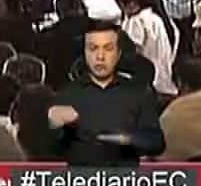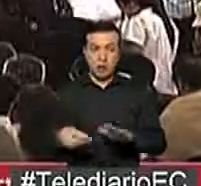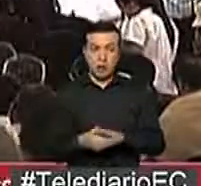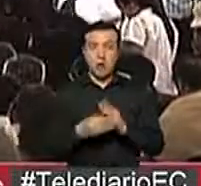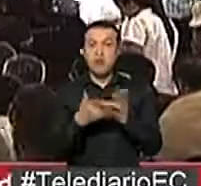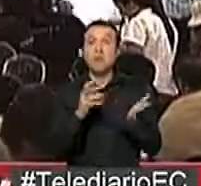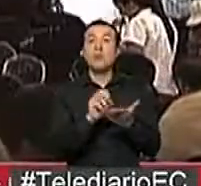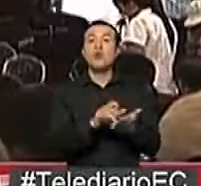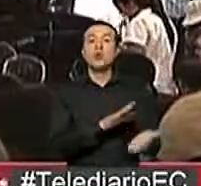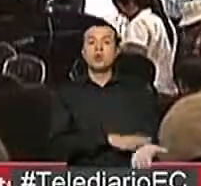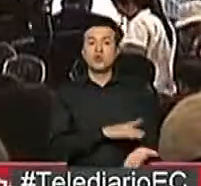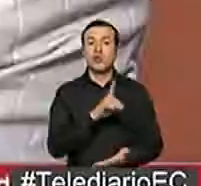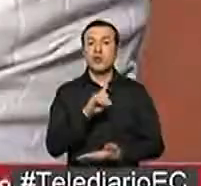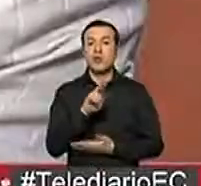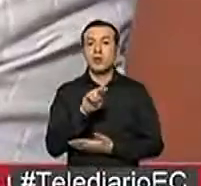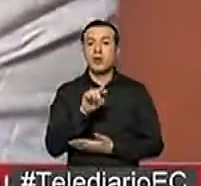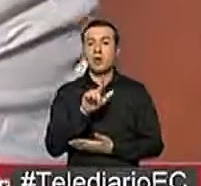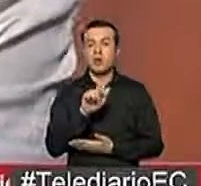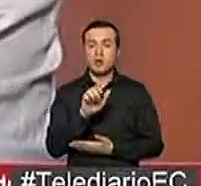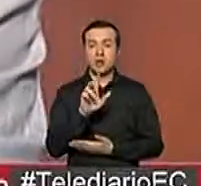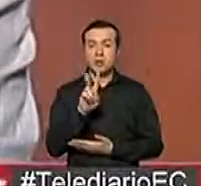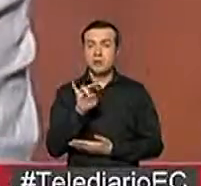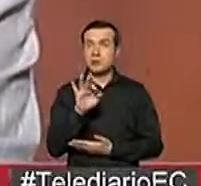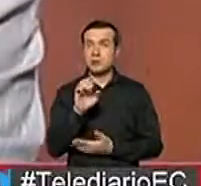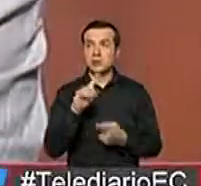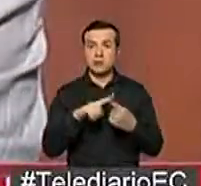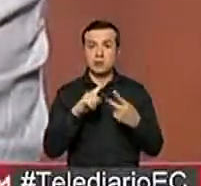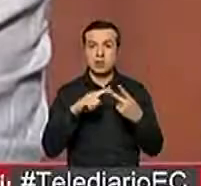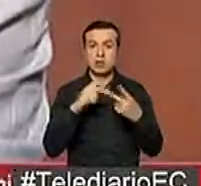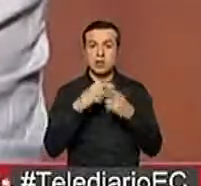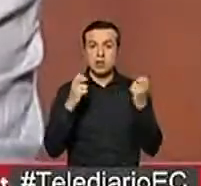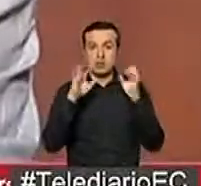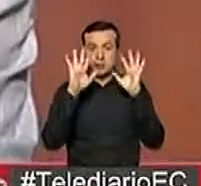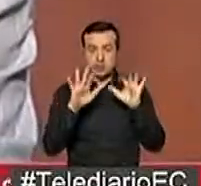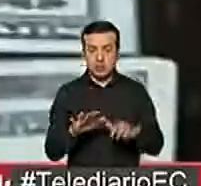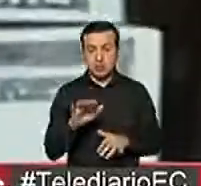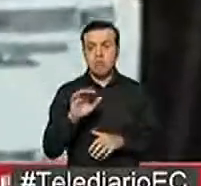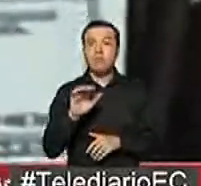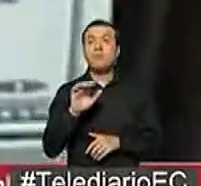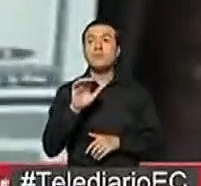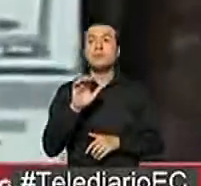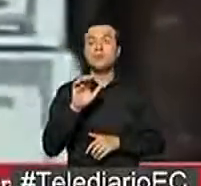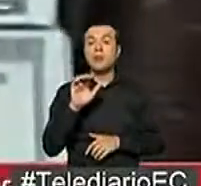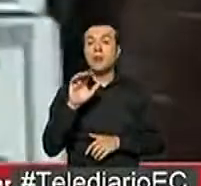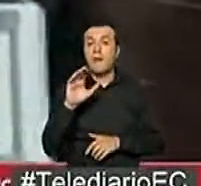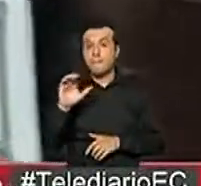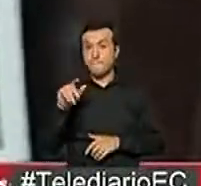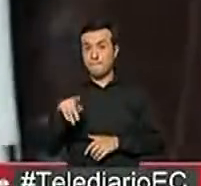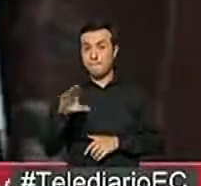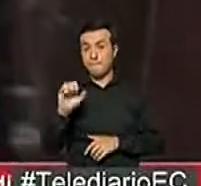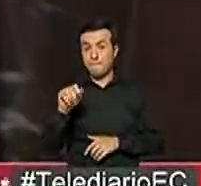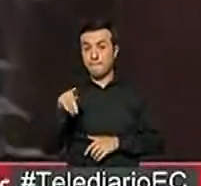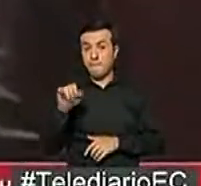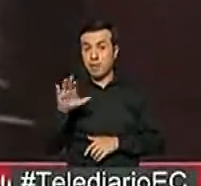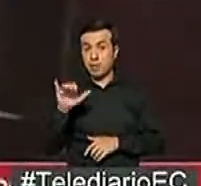el proyecto Daule Vinces, y que el exsecretario jurídico Alexis Mera le pidió a través de Carlos Pareja Cordero 3 millones de dólares para